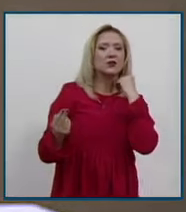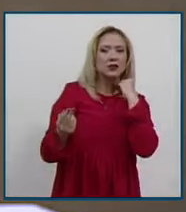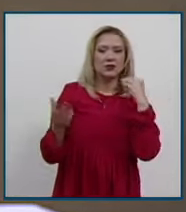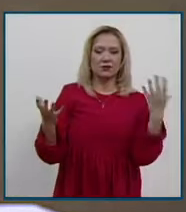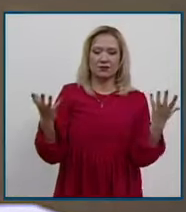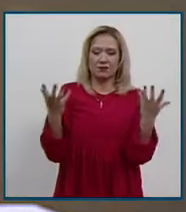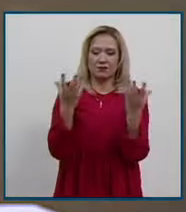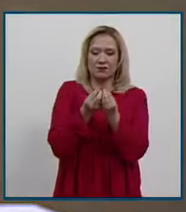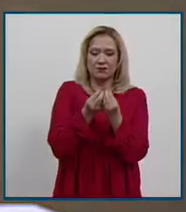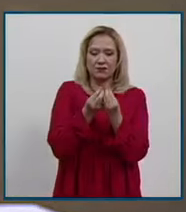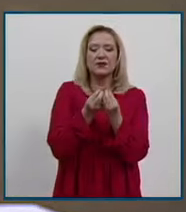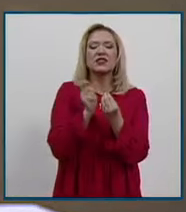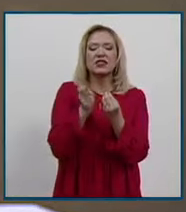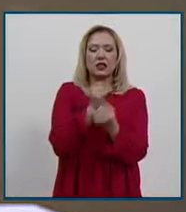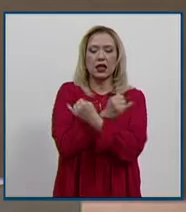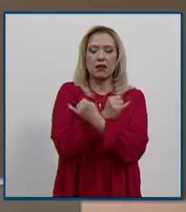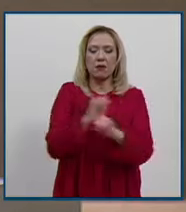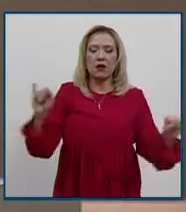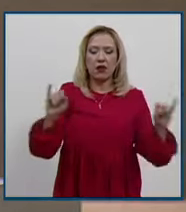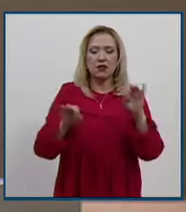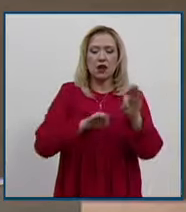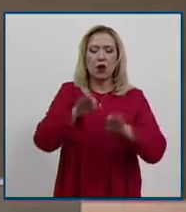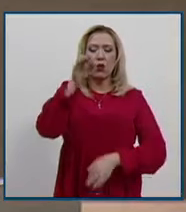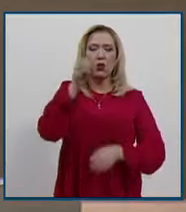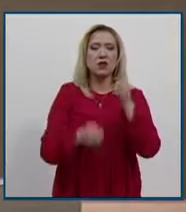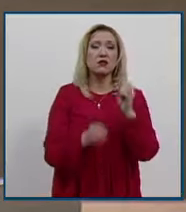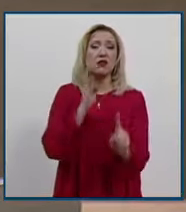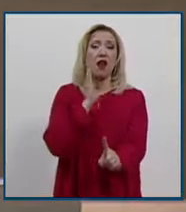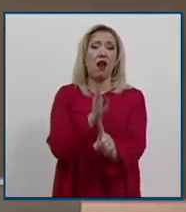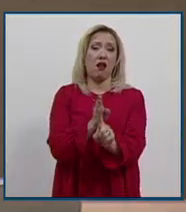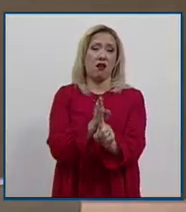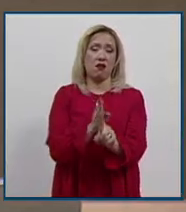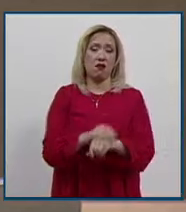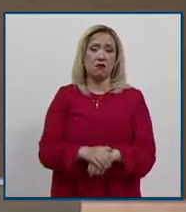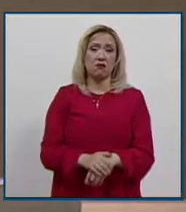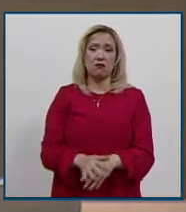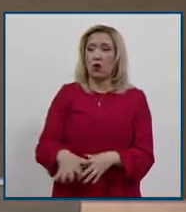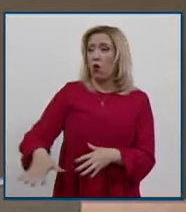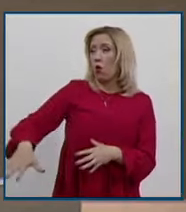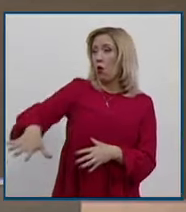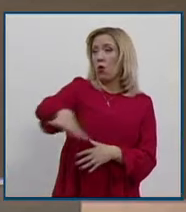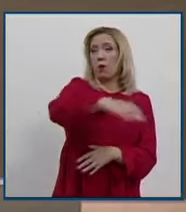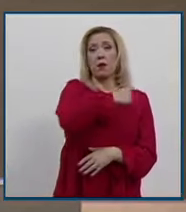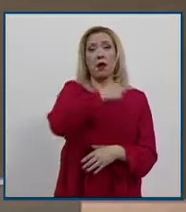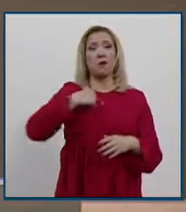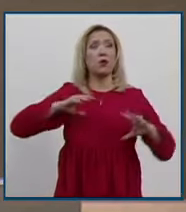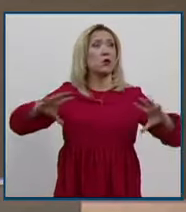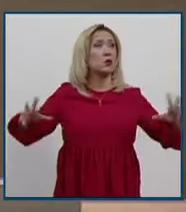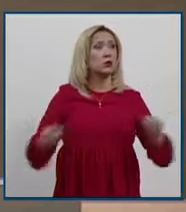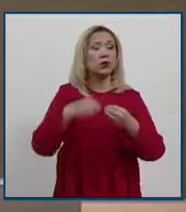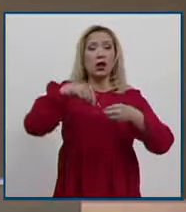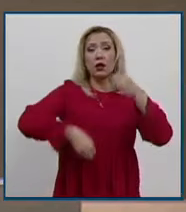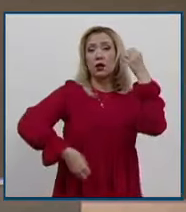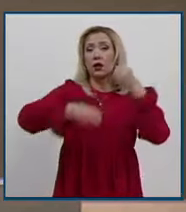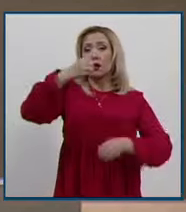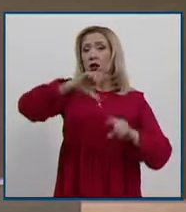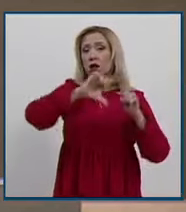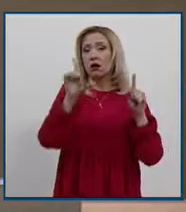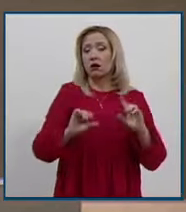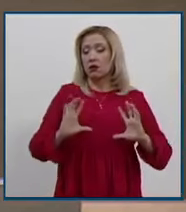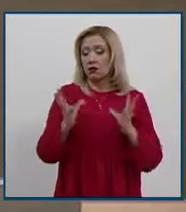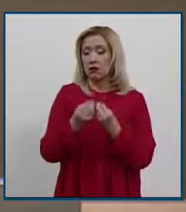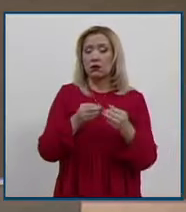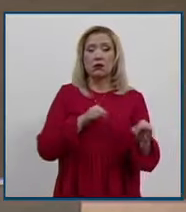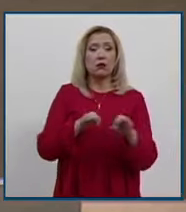que se llama Independencia judicial creo que la mayoría de los miembros de la judicatura Federal estamos muy preocupados pero